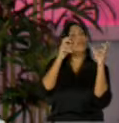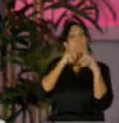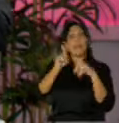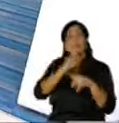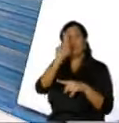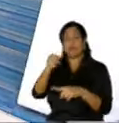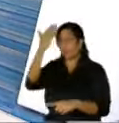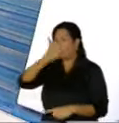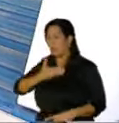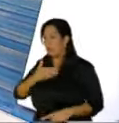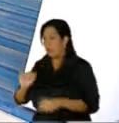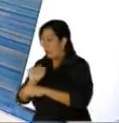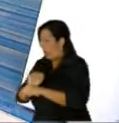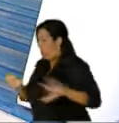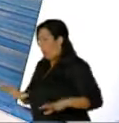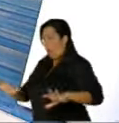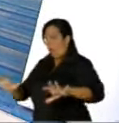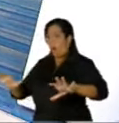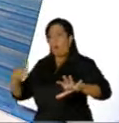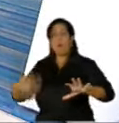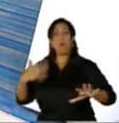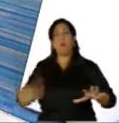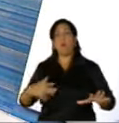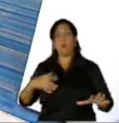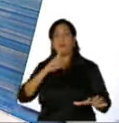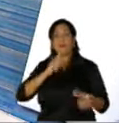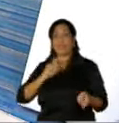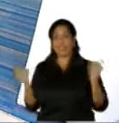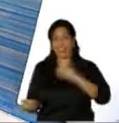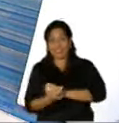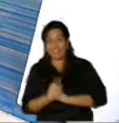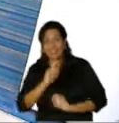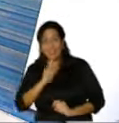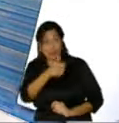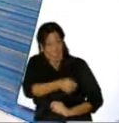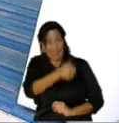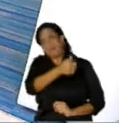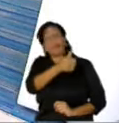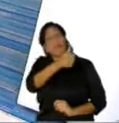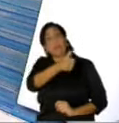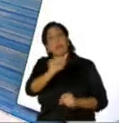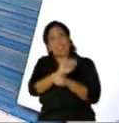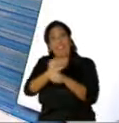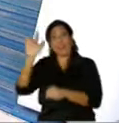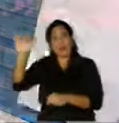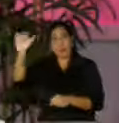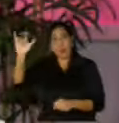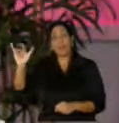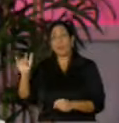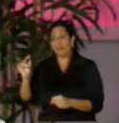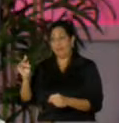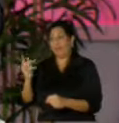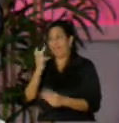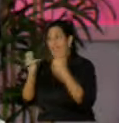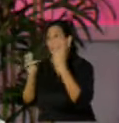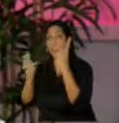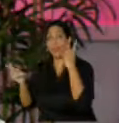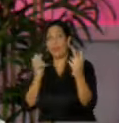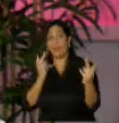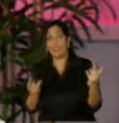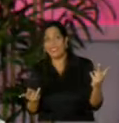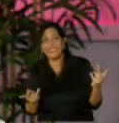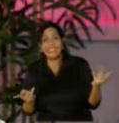función de transformación en cada ser humano, y en este caso ustedes están allí directamente en el field, en el aeropuerto, ya como una experiencia